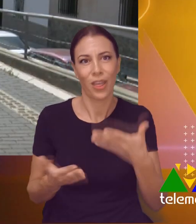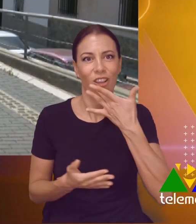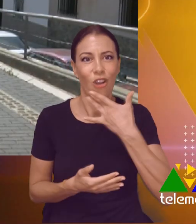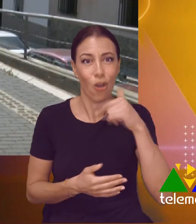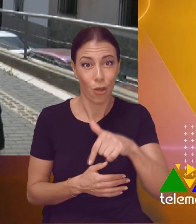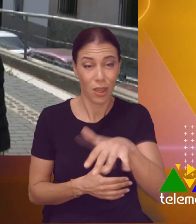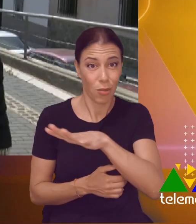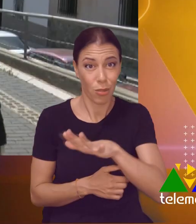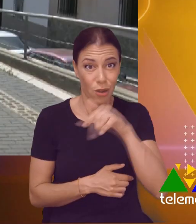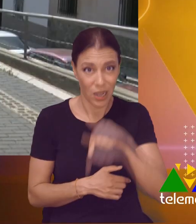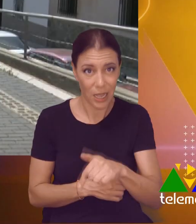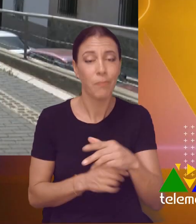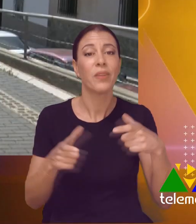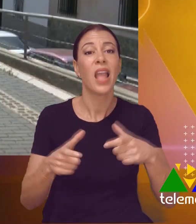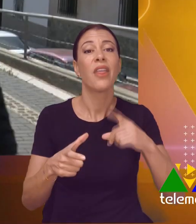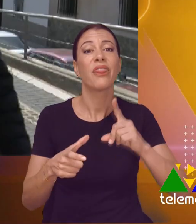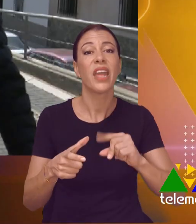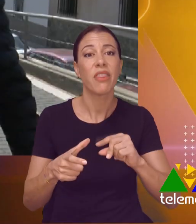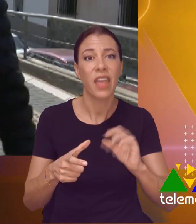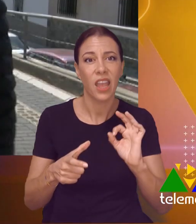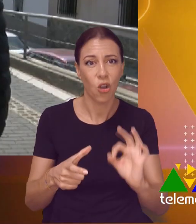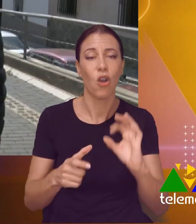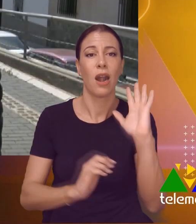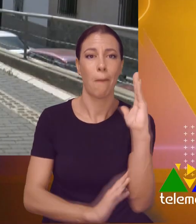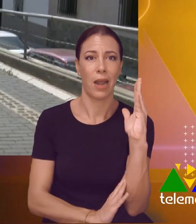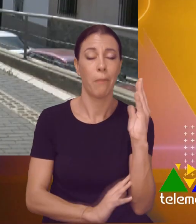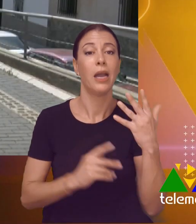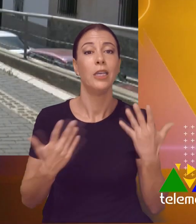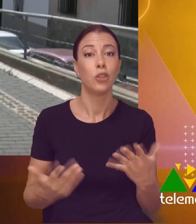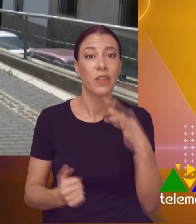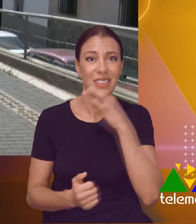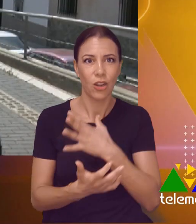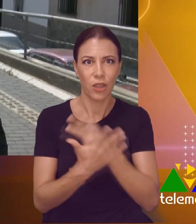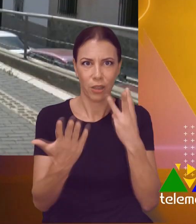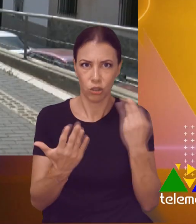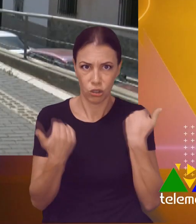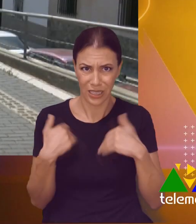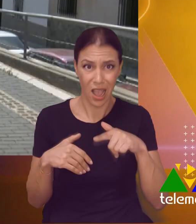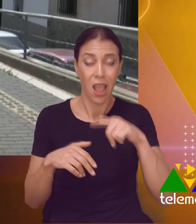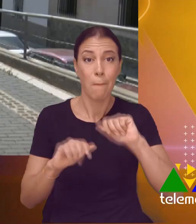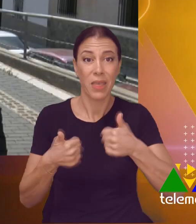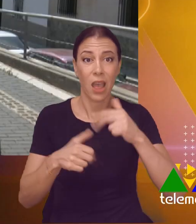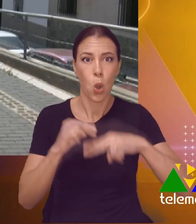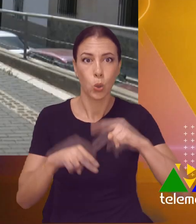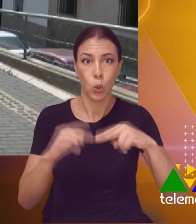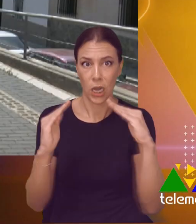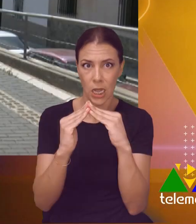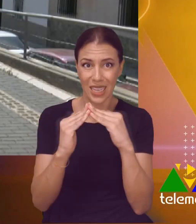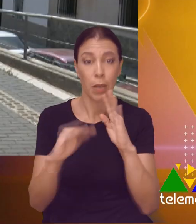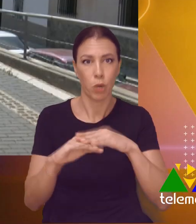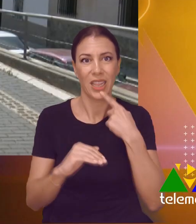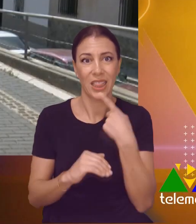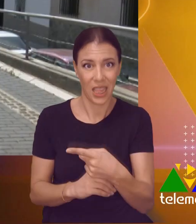y esta parte de aquí es el cenicero de La Palma. En el siglo XVIII ya está construido, hay casas aquí,